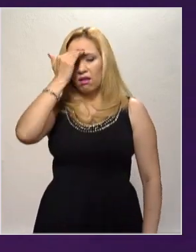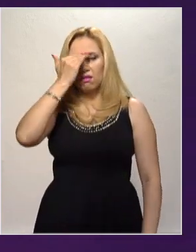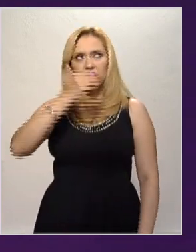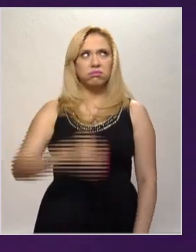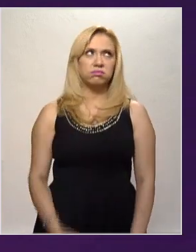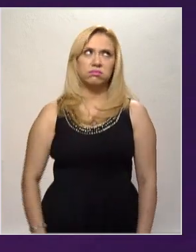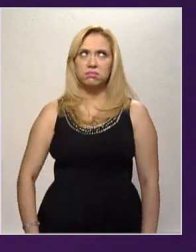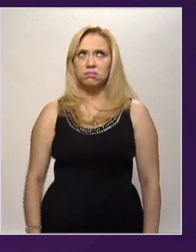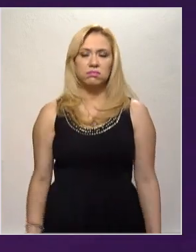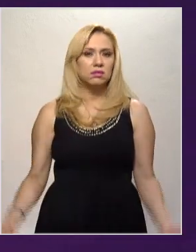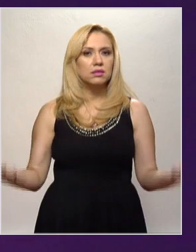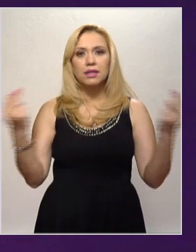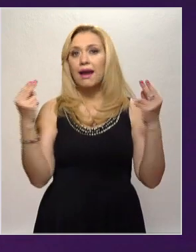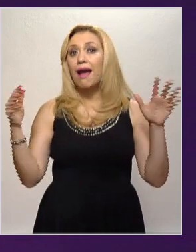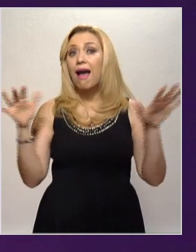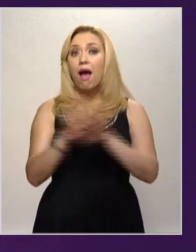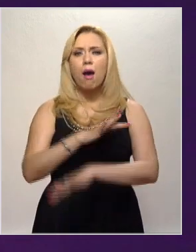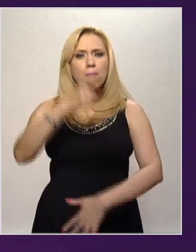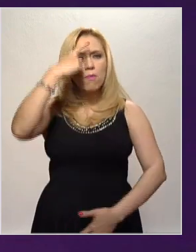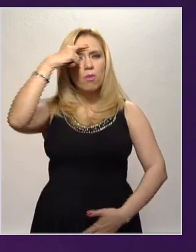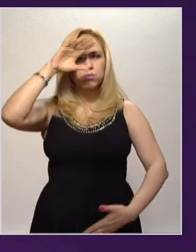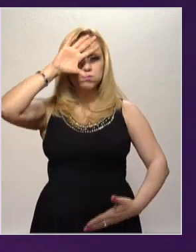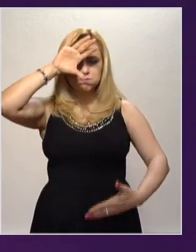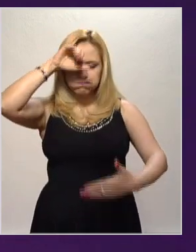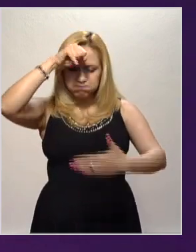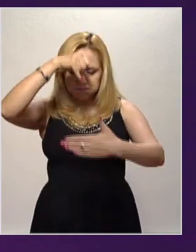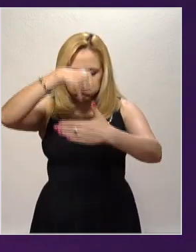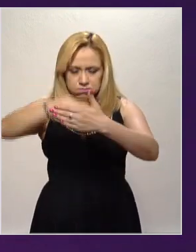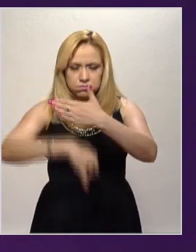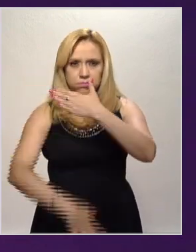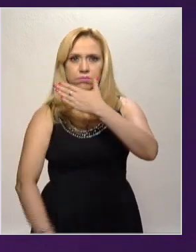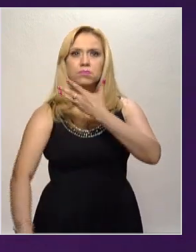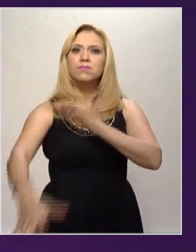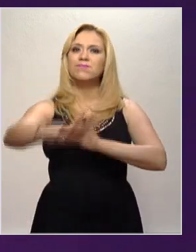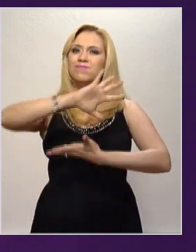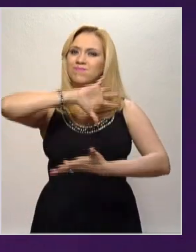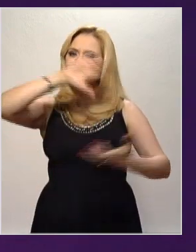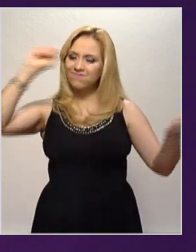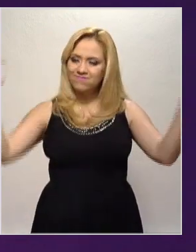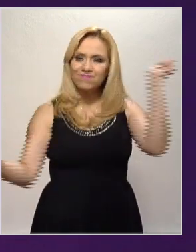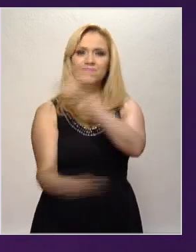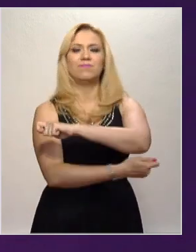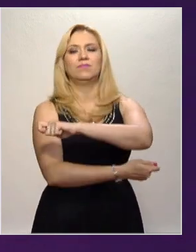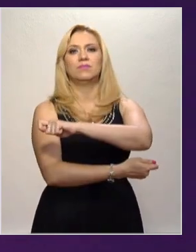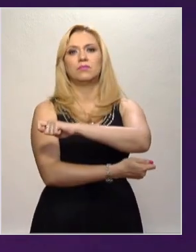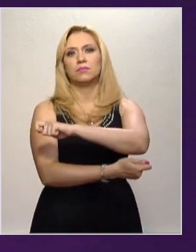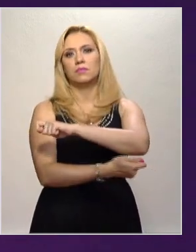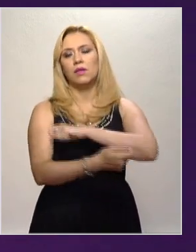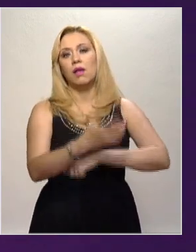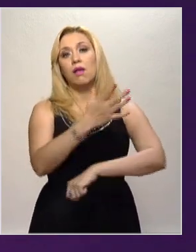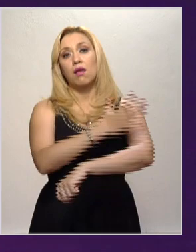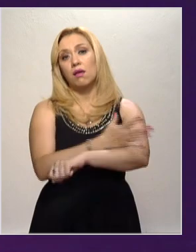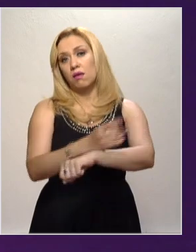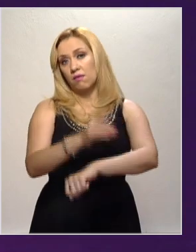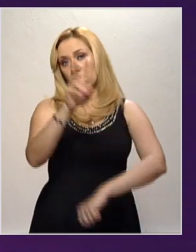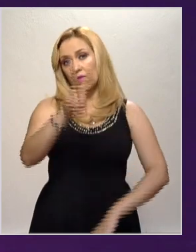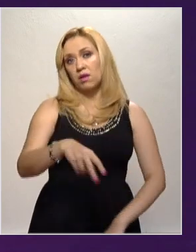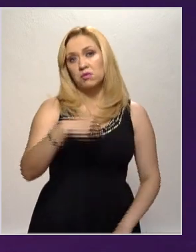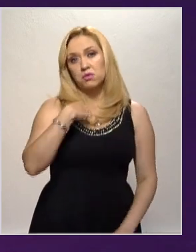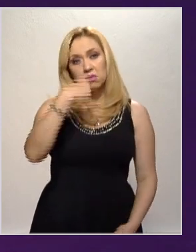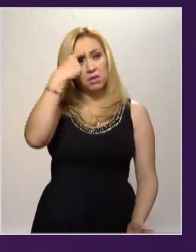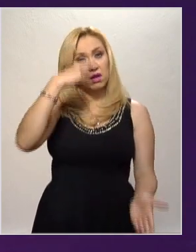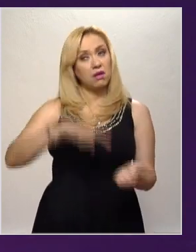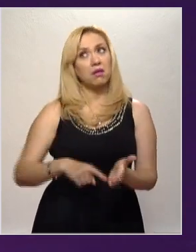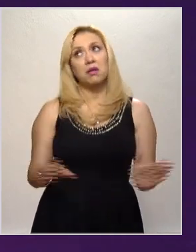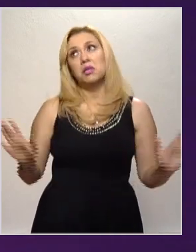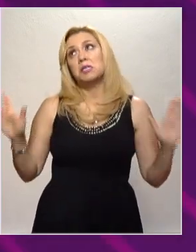sí se necesita un cambio muy profundo. Claro. Y cualquier solución superficial, honestamente, yo creo que se va a quedar